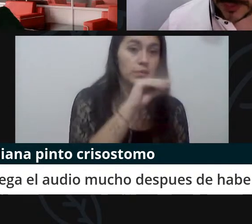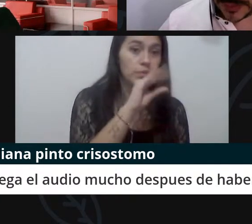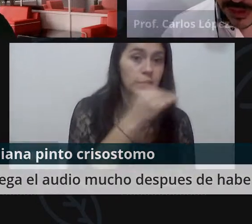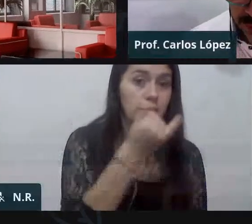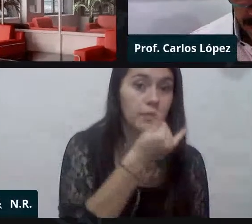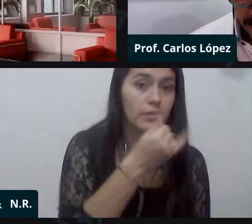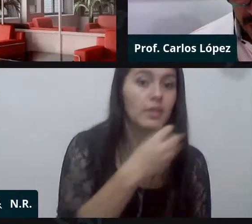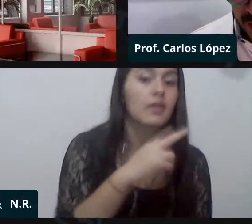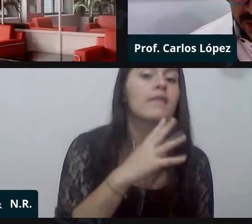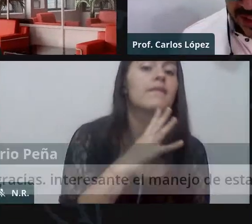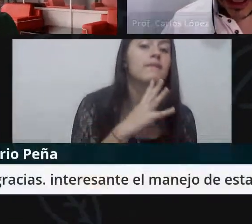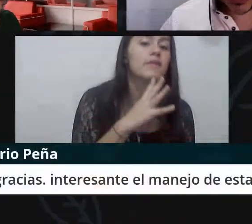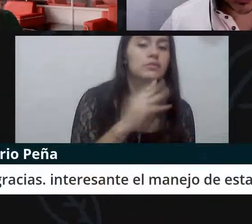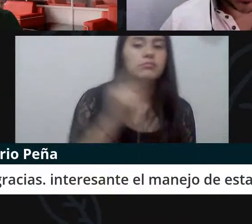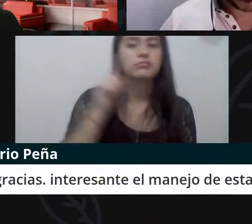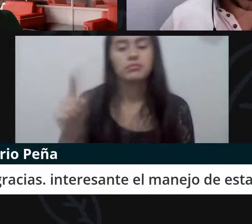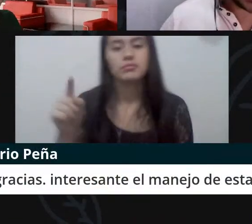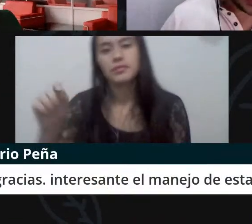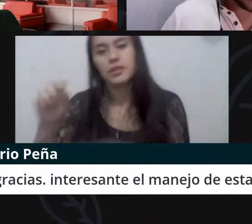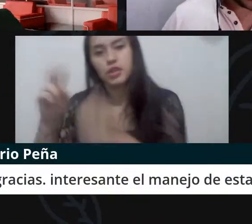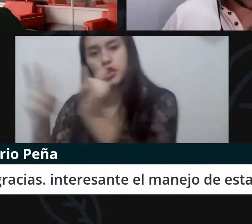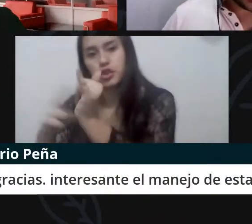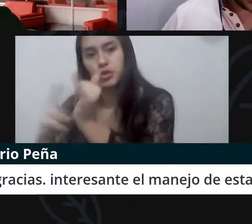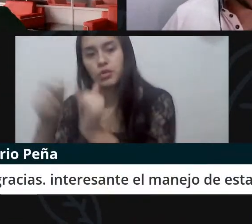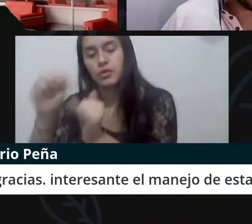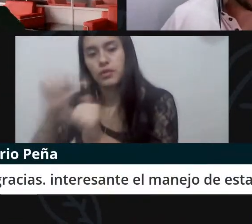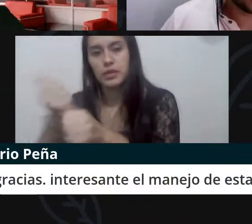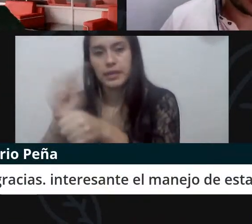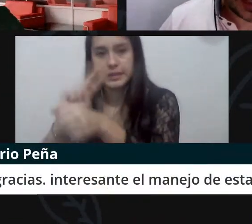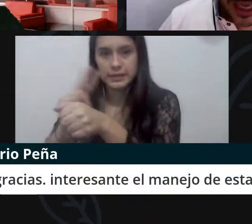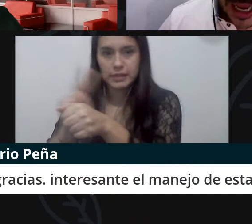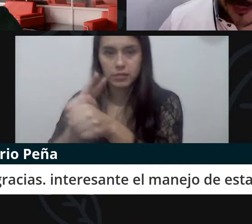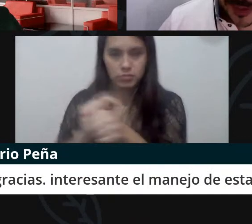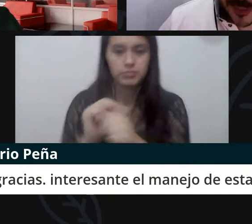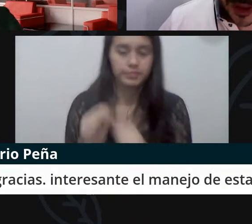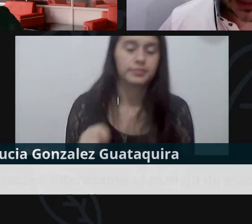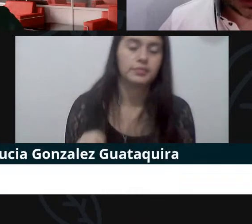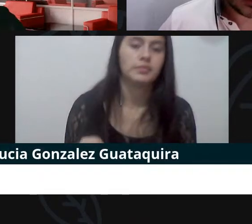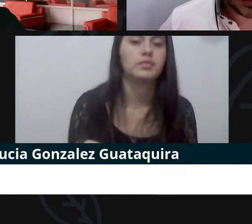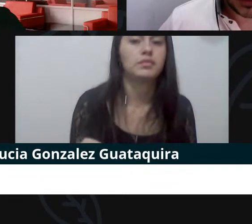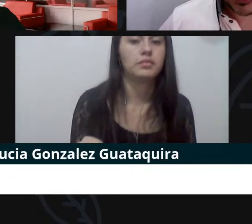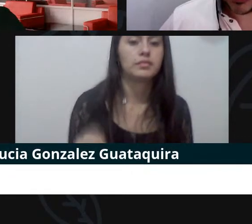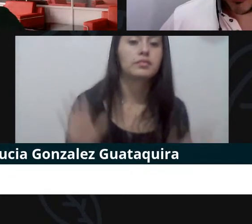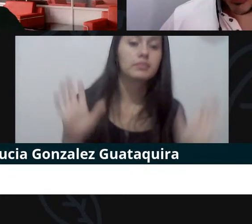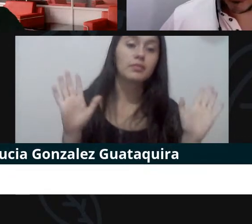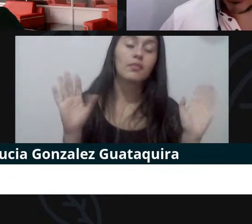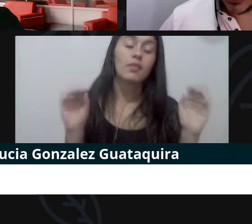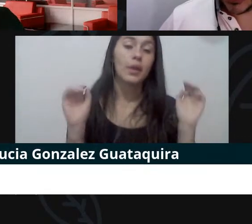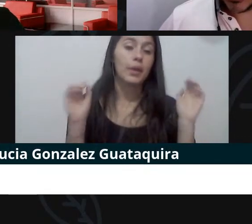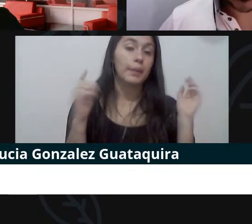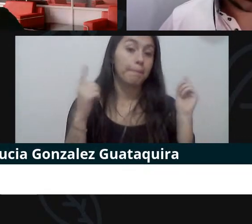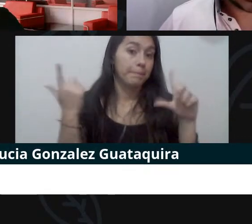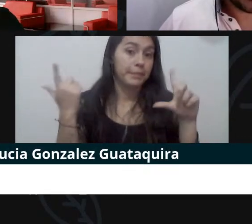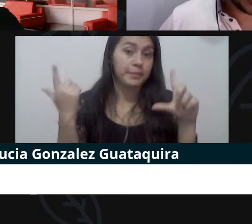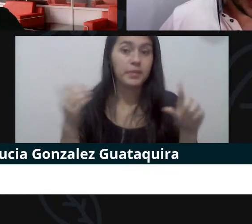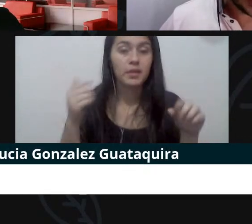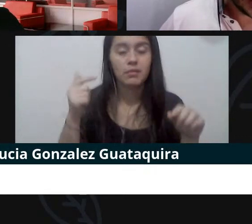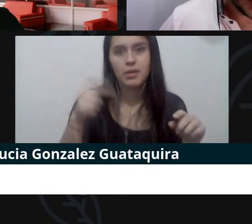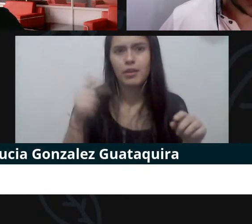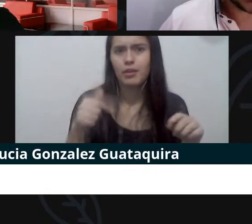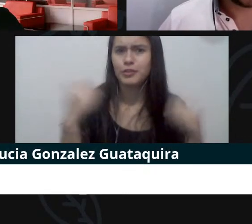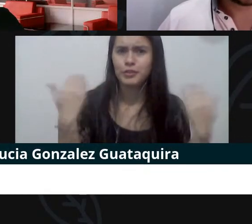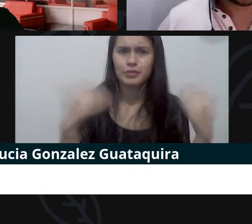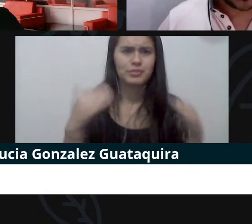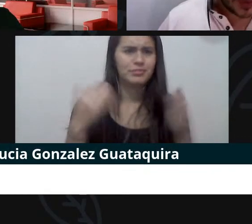Bueno, espero que claramente esto es un abrebocas de todas las cosas que tiene